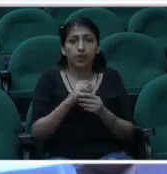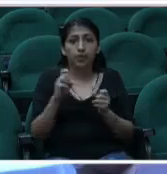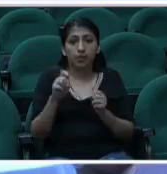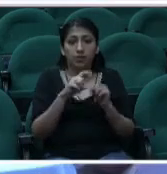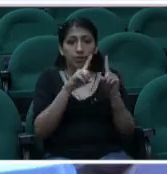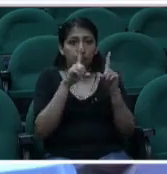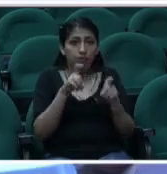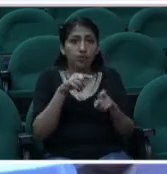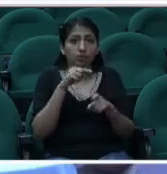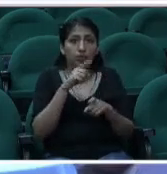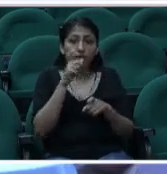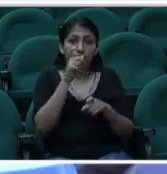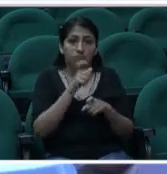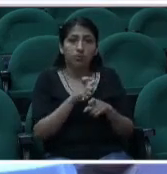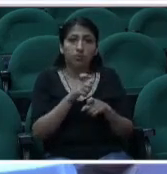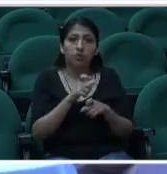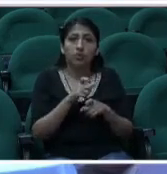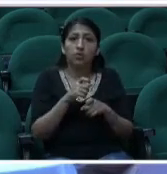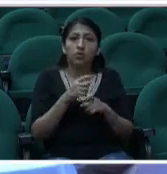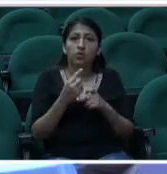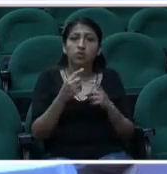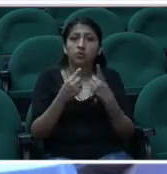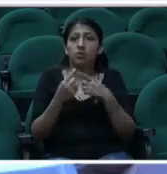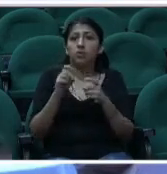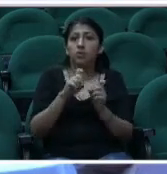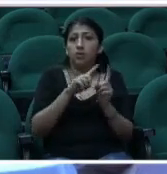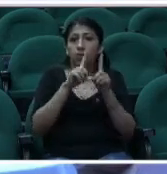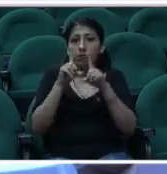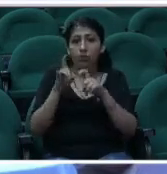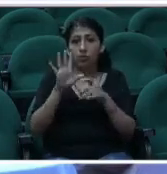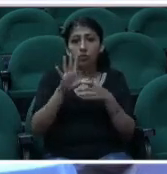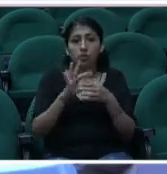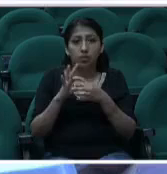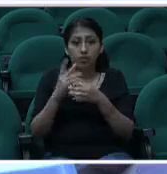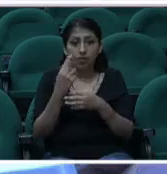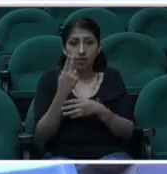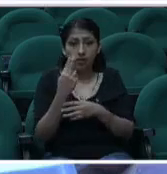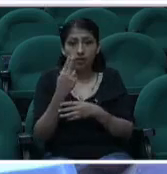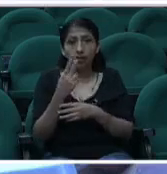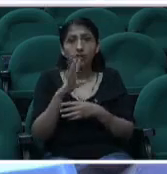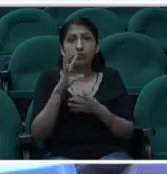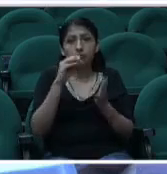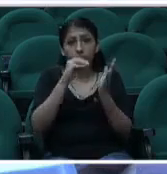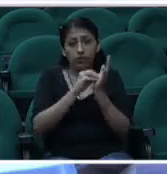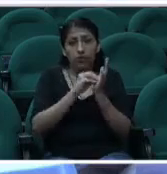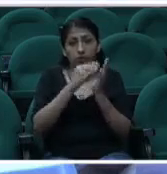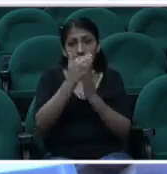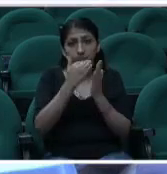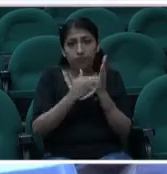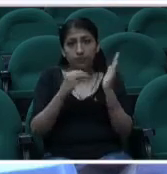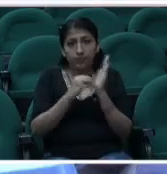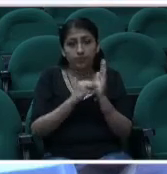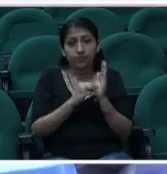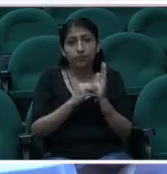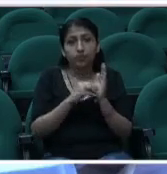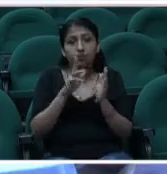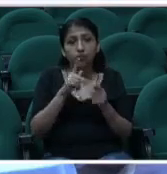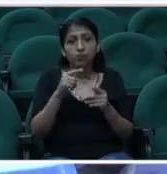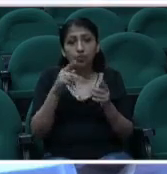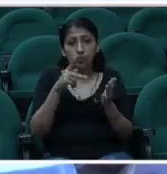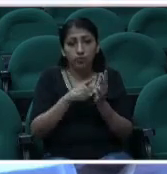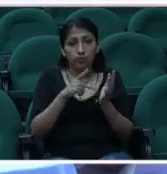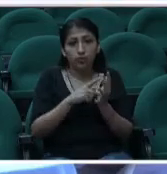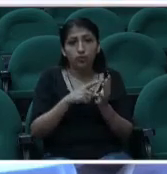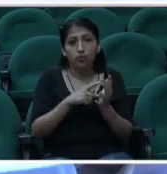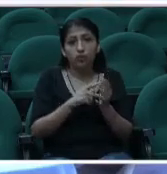contestación el candidato contrincante hará la pregunta a su pareja de esta manera está establecido este punto